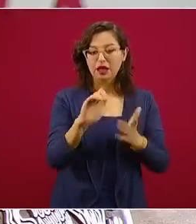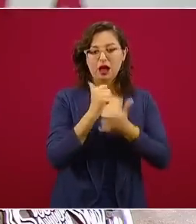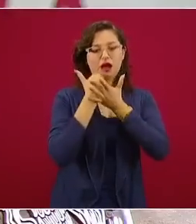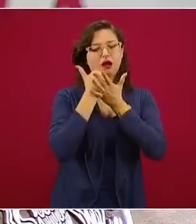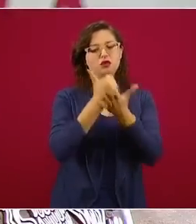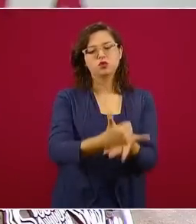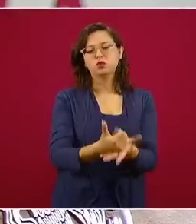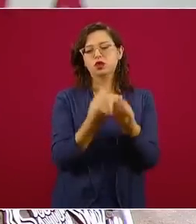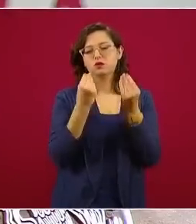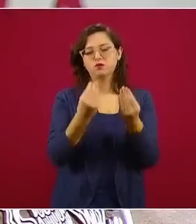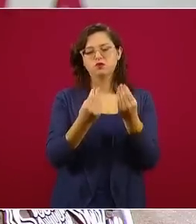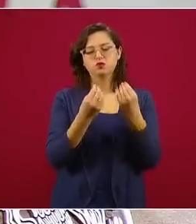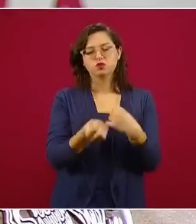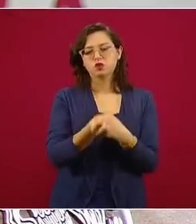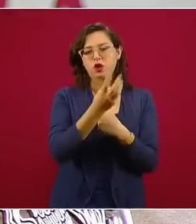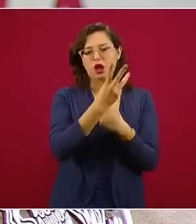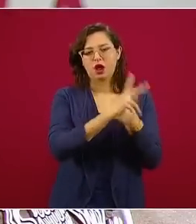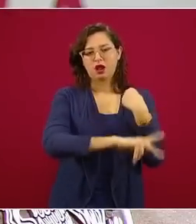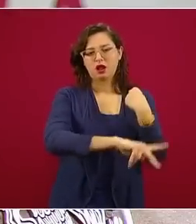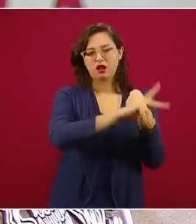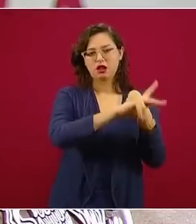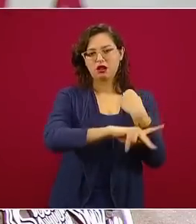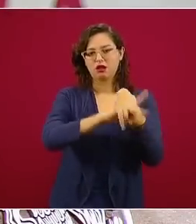que va a ayudar mucho a